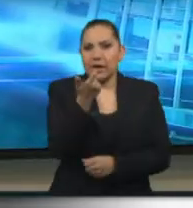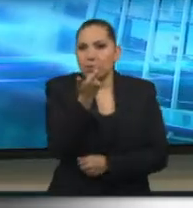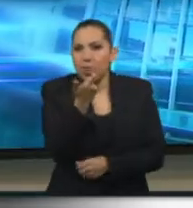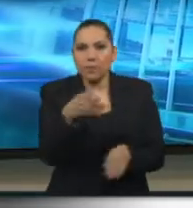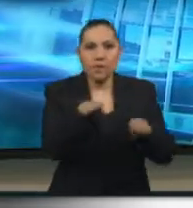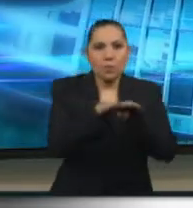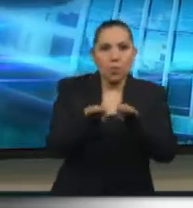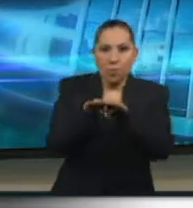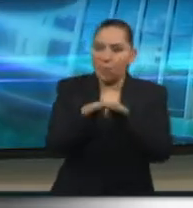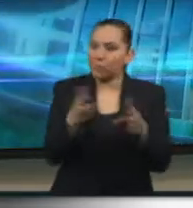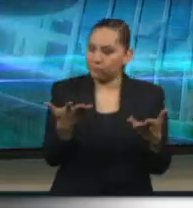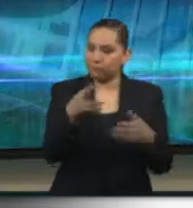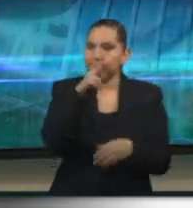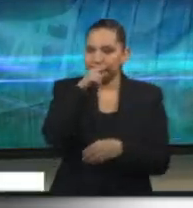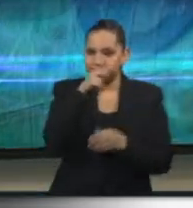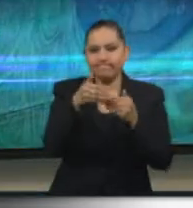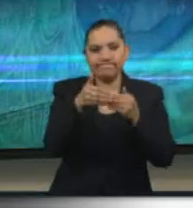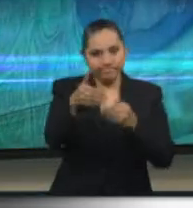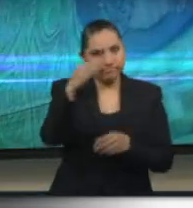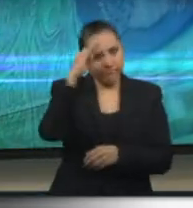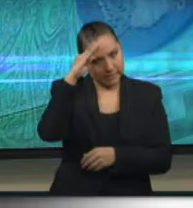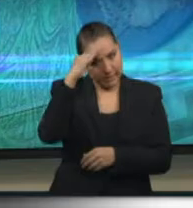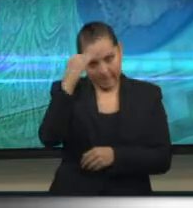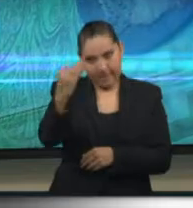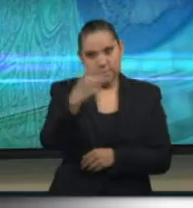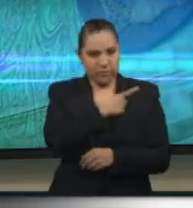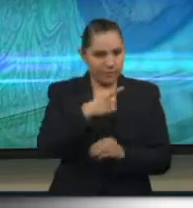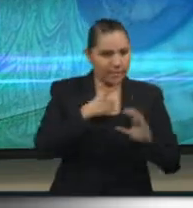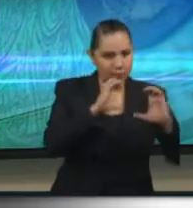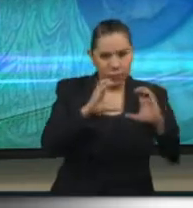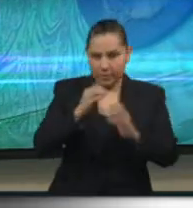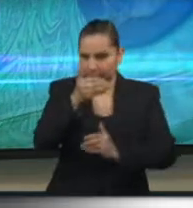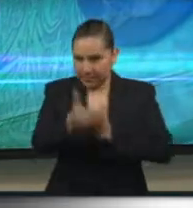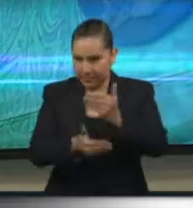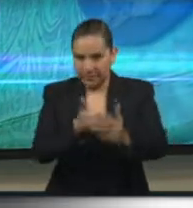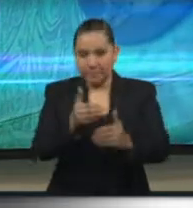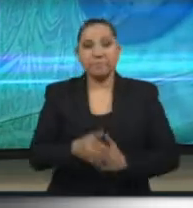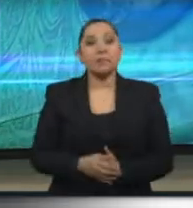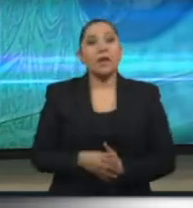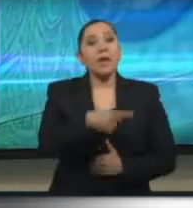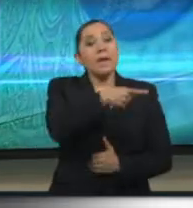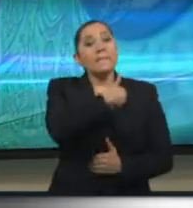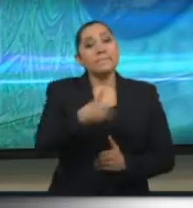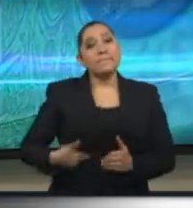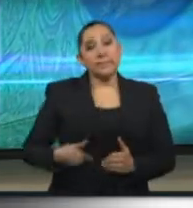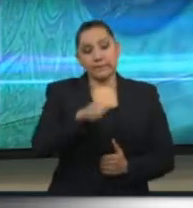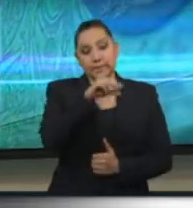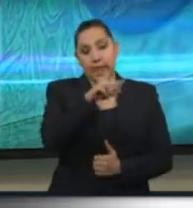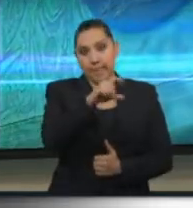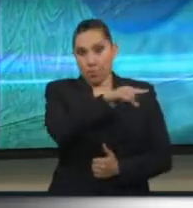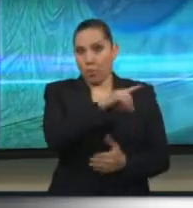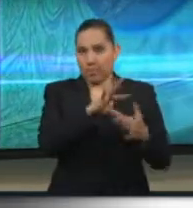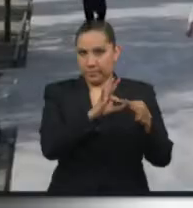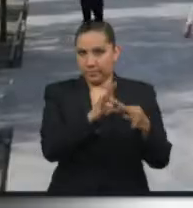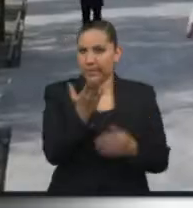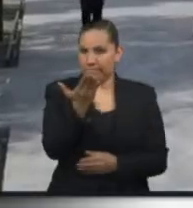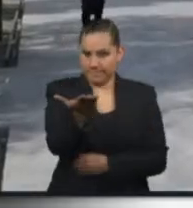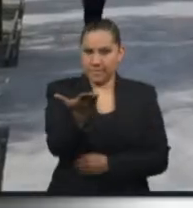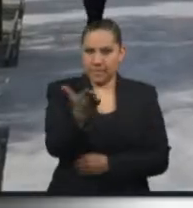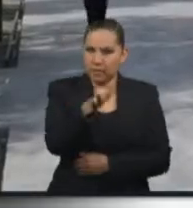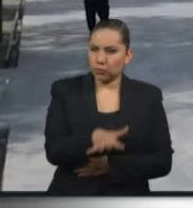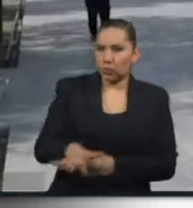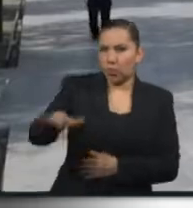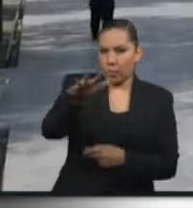Este fin de semana, el presidente de México, Andrés Manuel López Obrador, emitió un mensaje con respecto a la pandemia COVID-19. Pidió a las y los